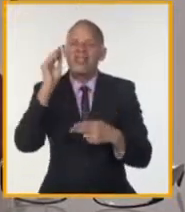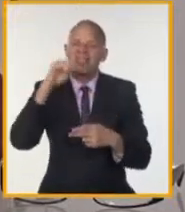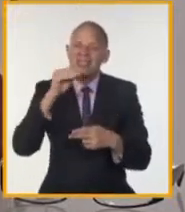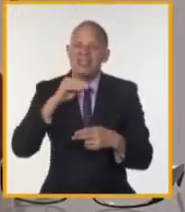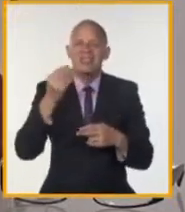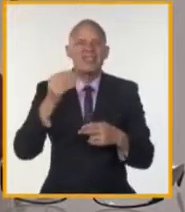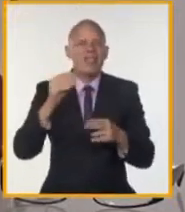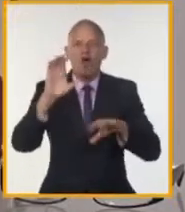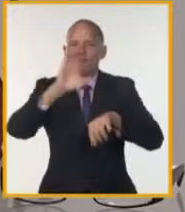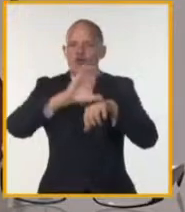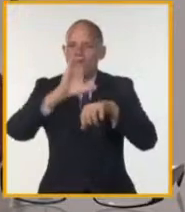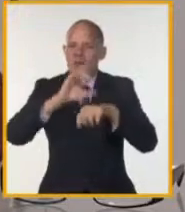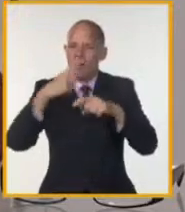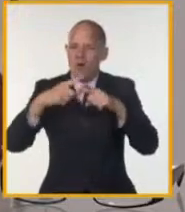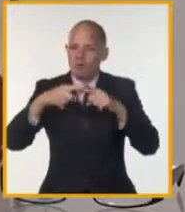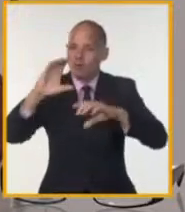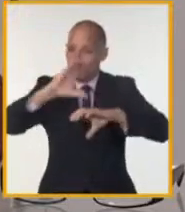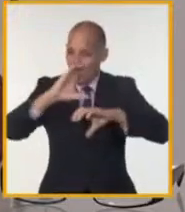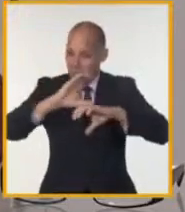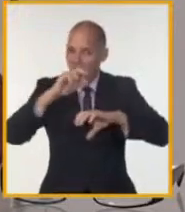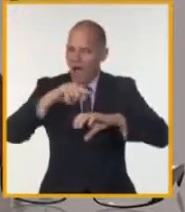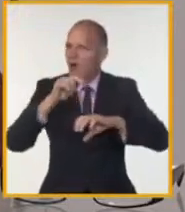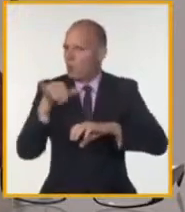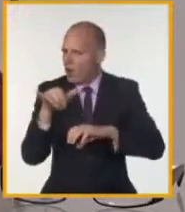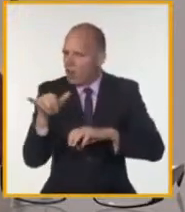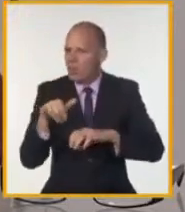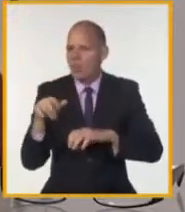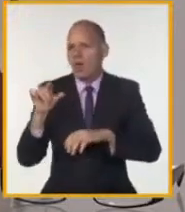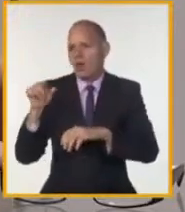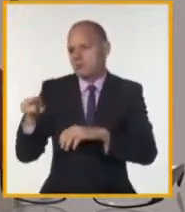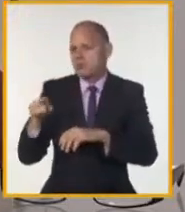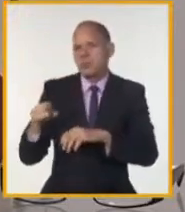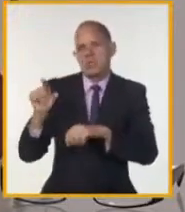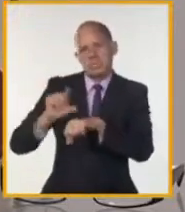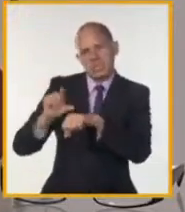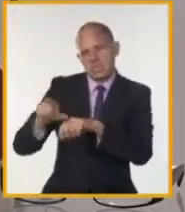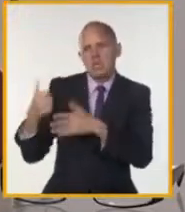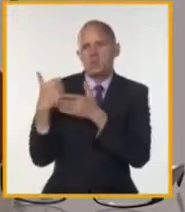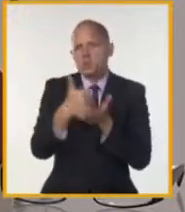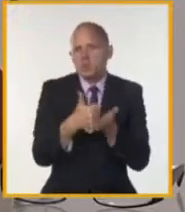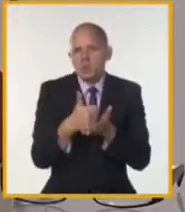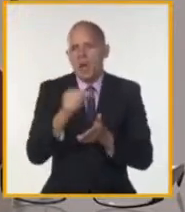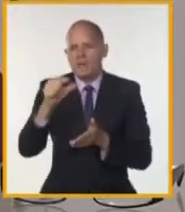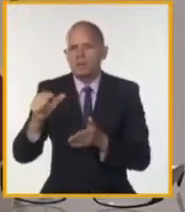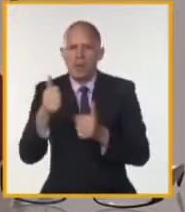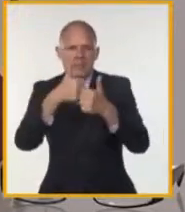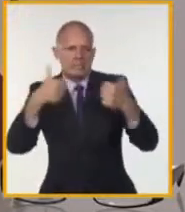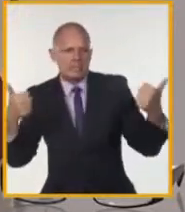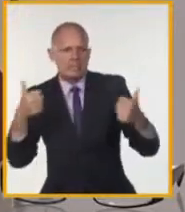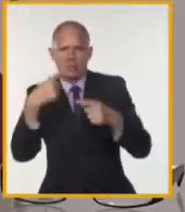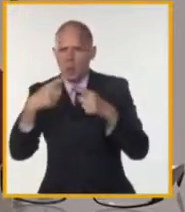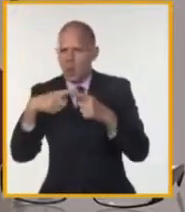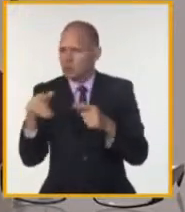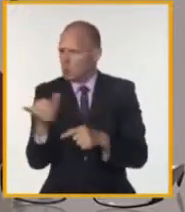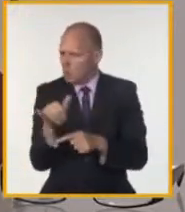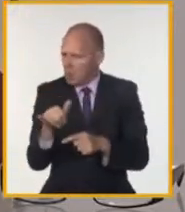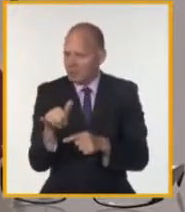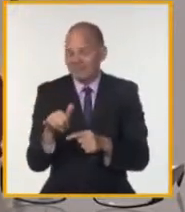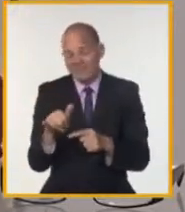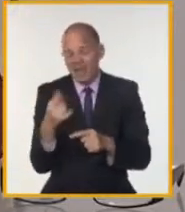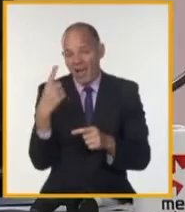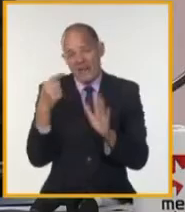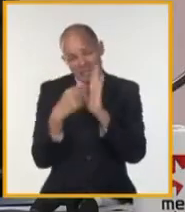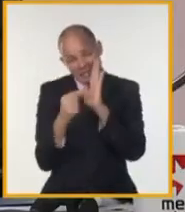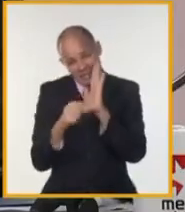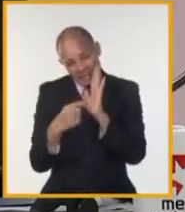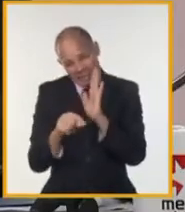voluntad, es un proyecto, una empresa con un proyecto de desarrollo, como nos falta mucho por hacer, insatisfacciones, tenemos muchas en las cuales estamos trabajando. Bueno, de